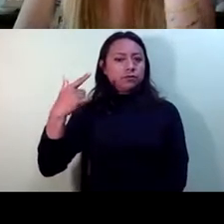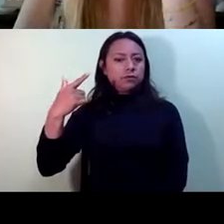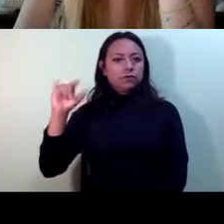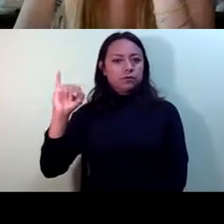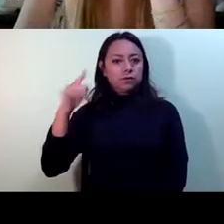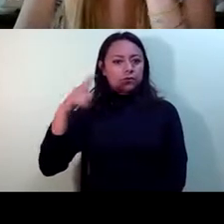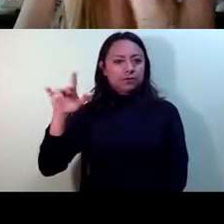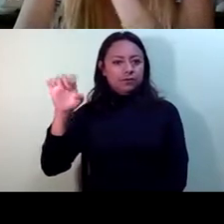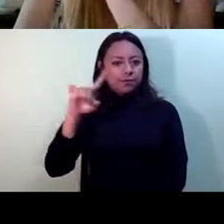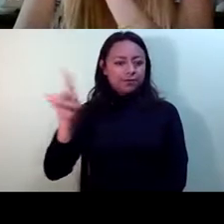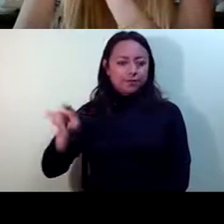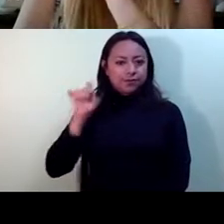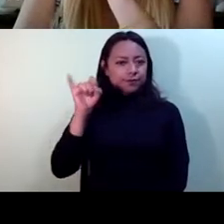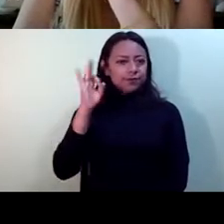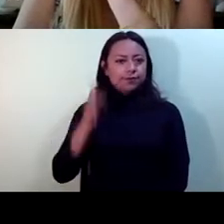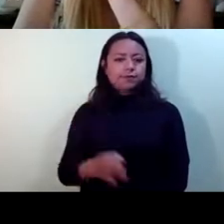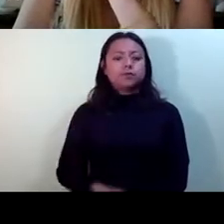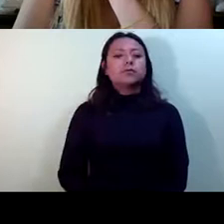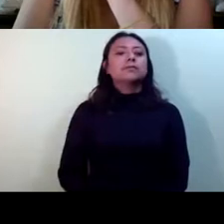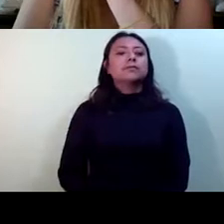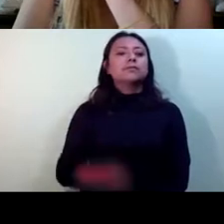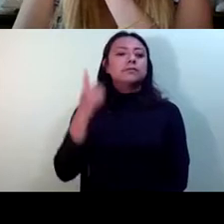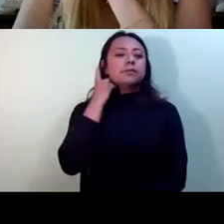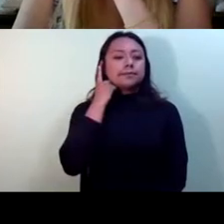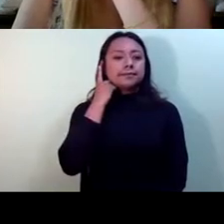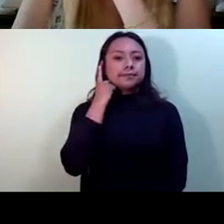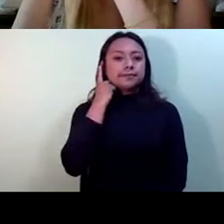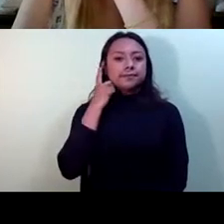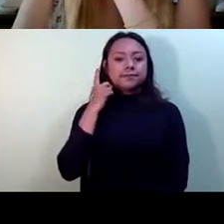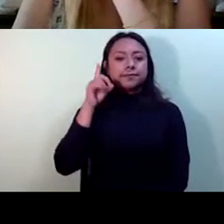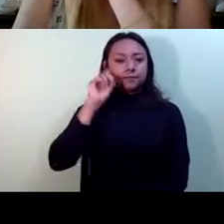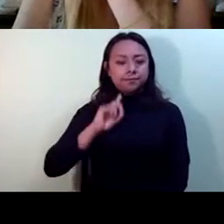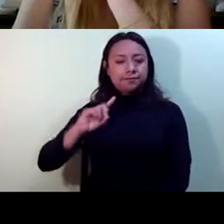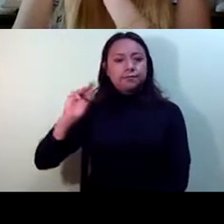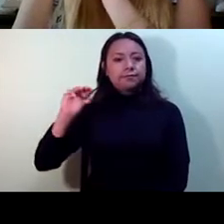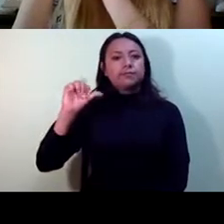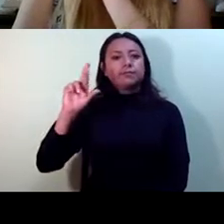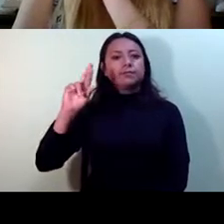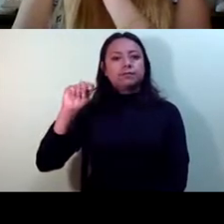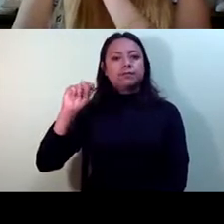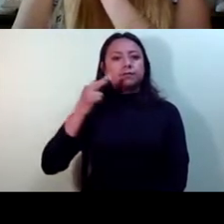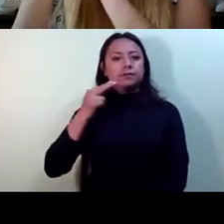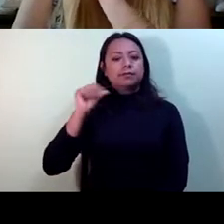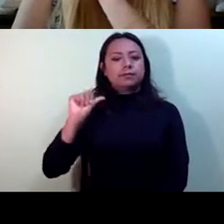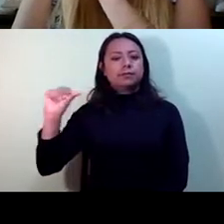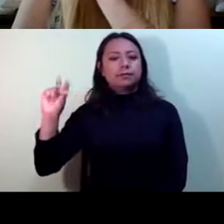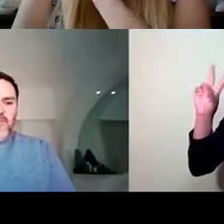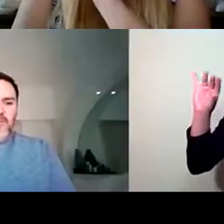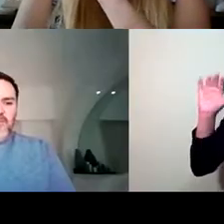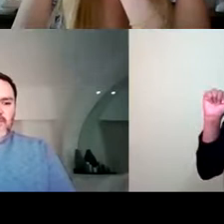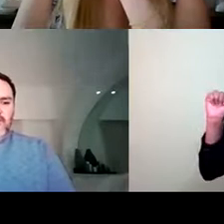Rodríguez Díaz de León José Luis, a favor. Diputada Marta Soledad Ávila Ventura.